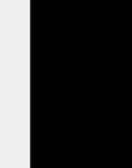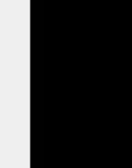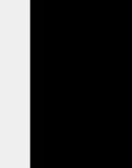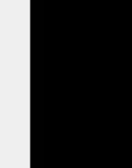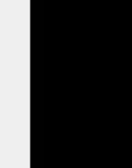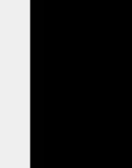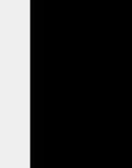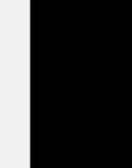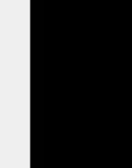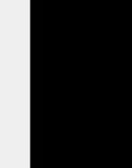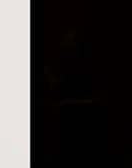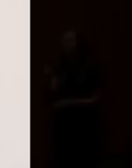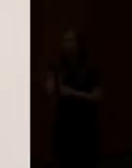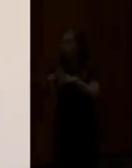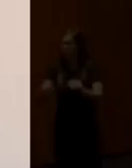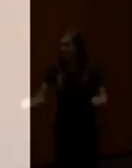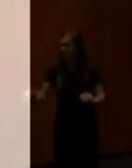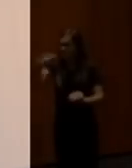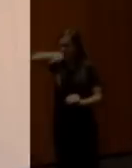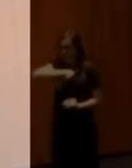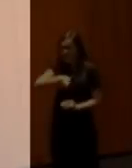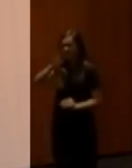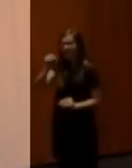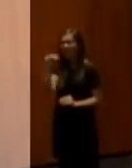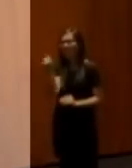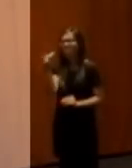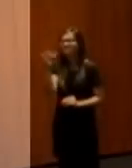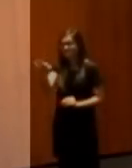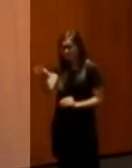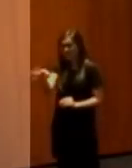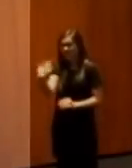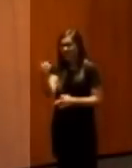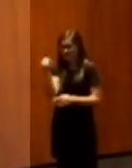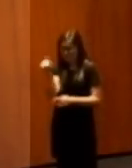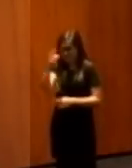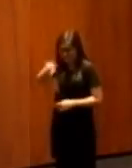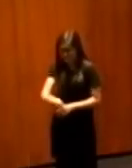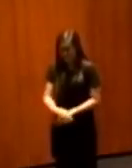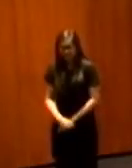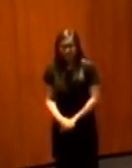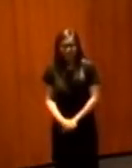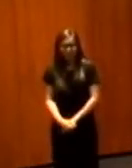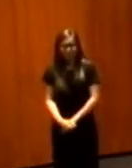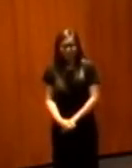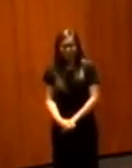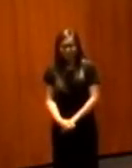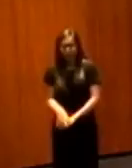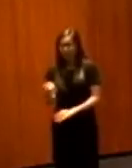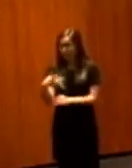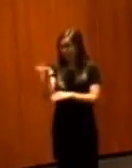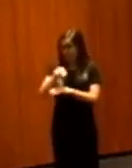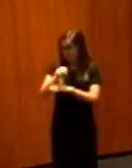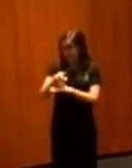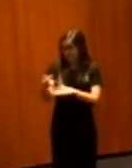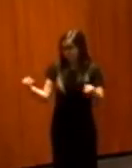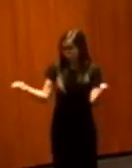Harvard, además de investigador jefe del Cast. Y en este en este pequeño vídeo que está